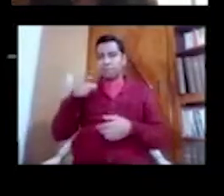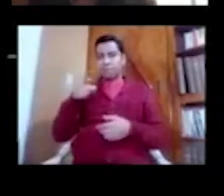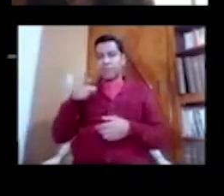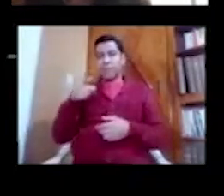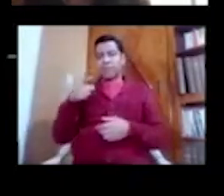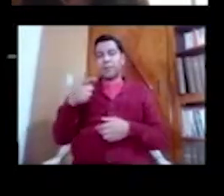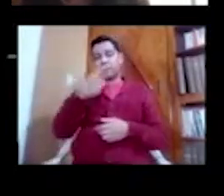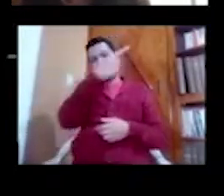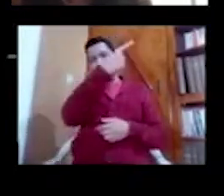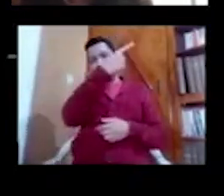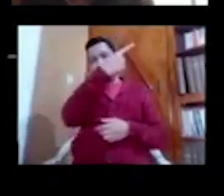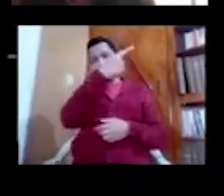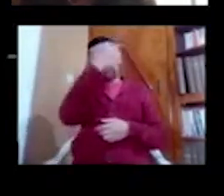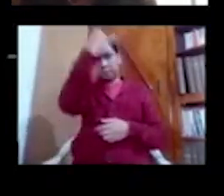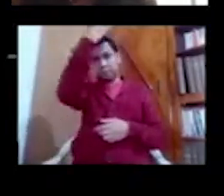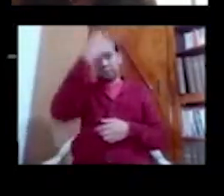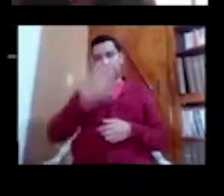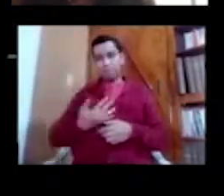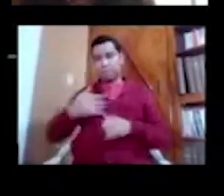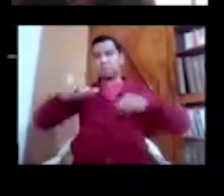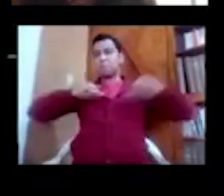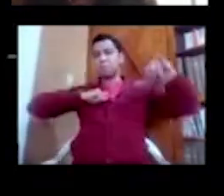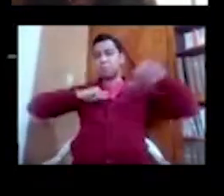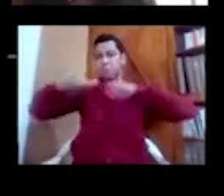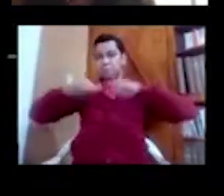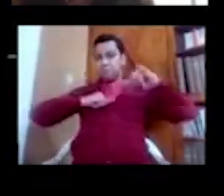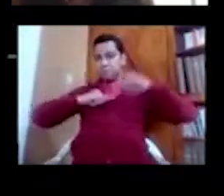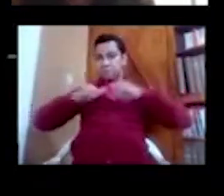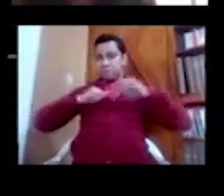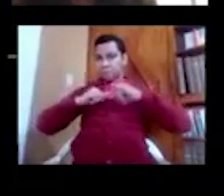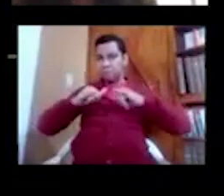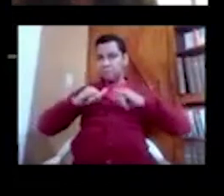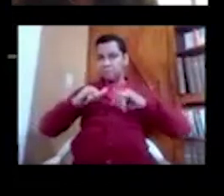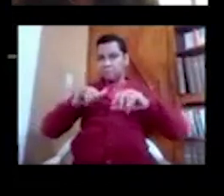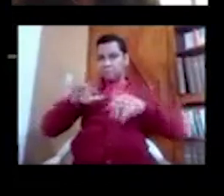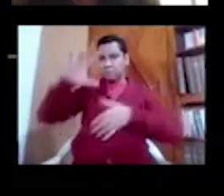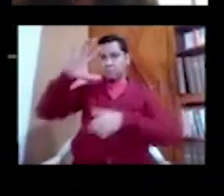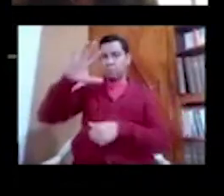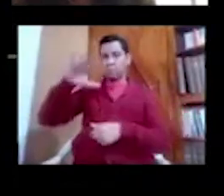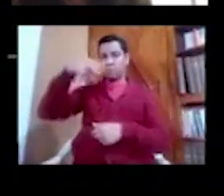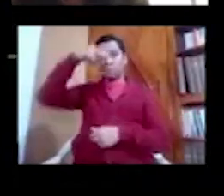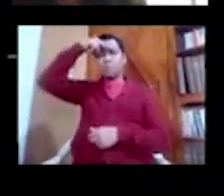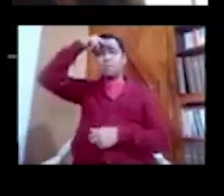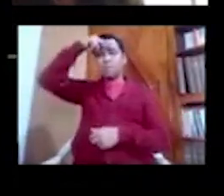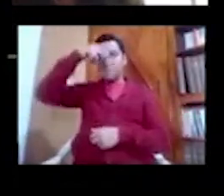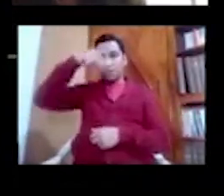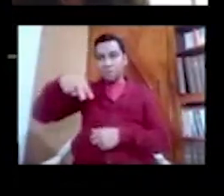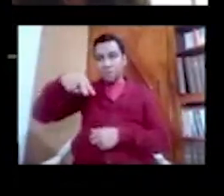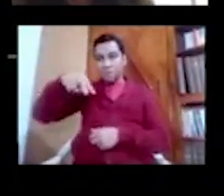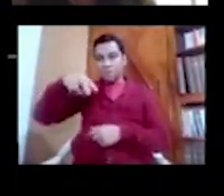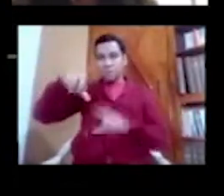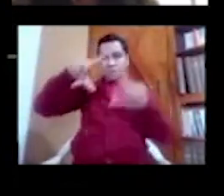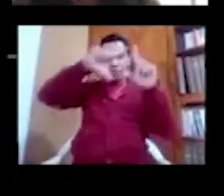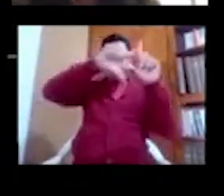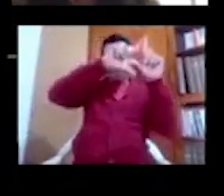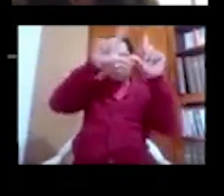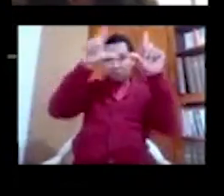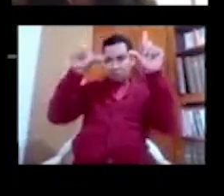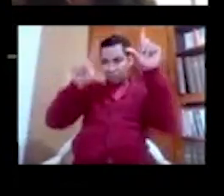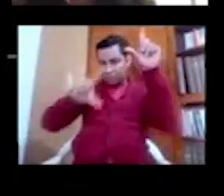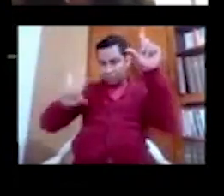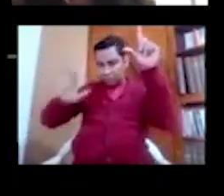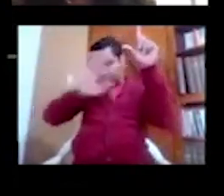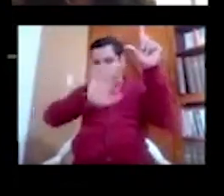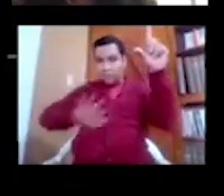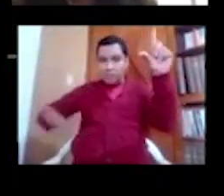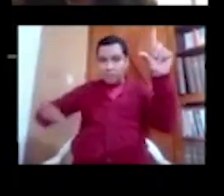territorio. Poner mapas siempre es muy complicado porque tendríamos que decir en qué momento el mapa de las conquistas